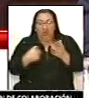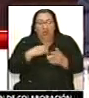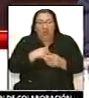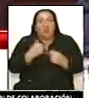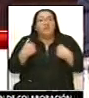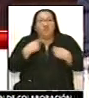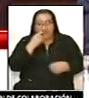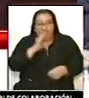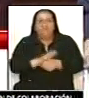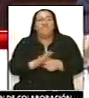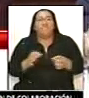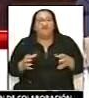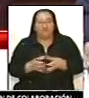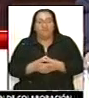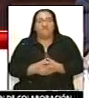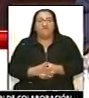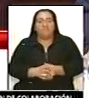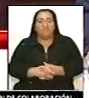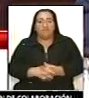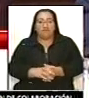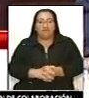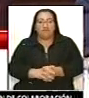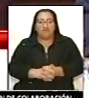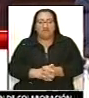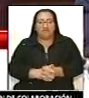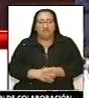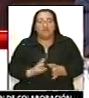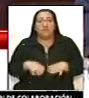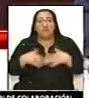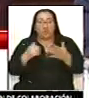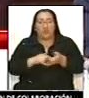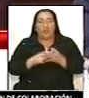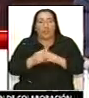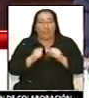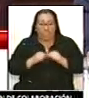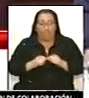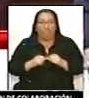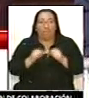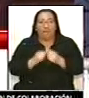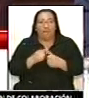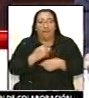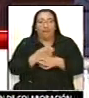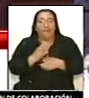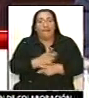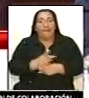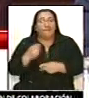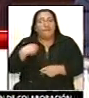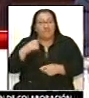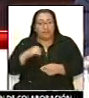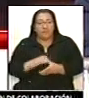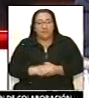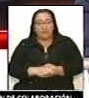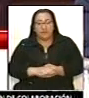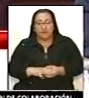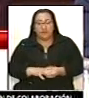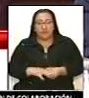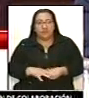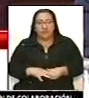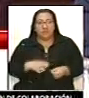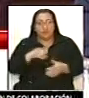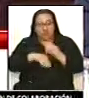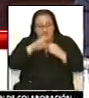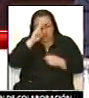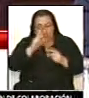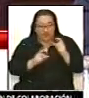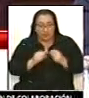nos comprometemos a inclusive continuar la forma de la seguridad social del país del